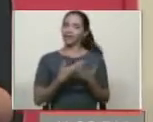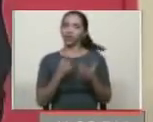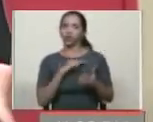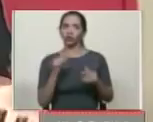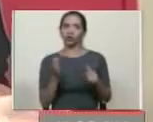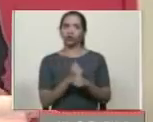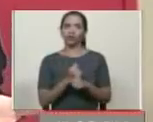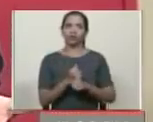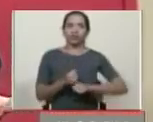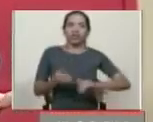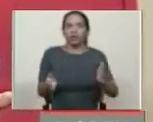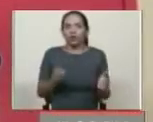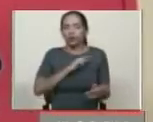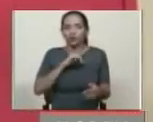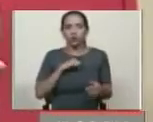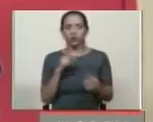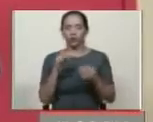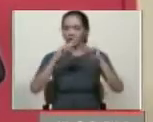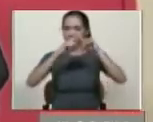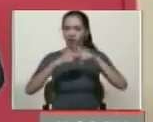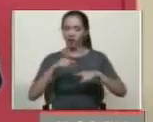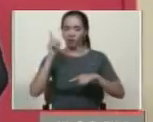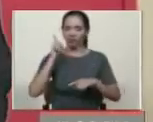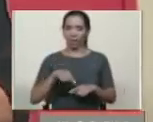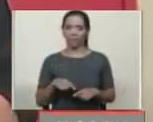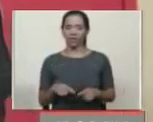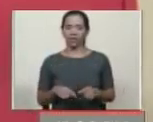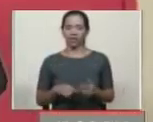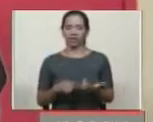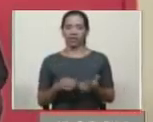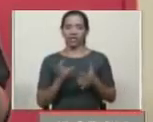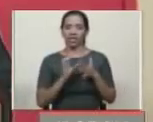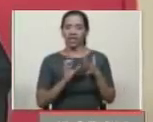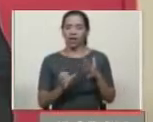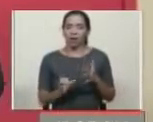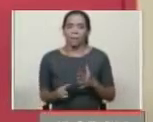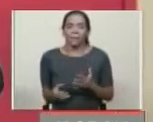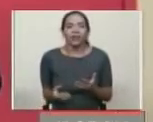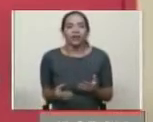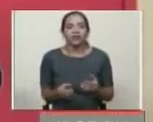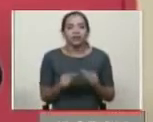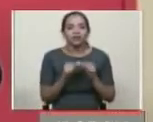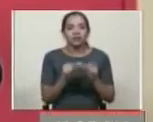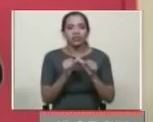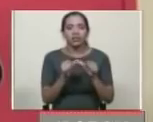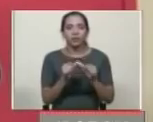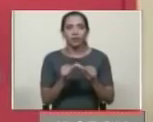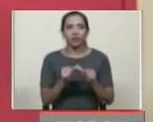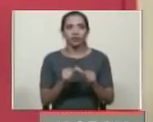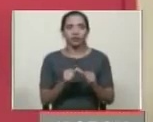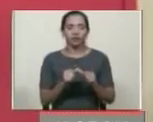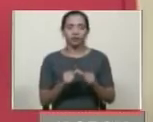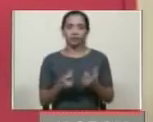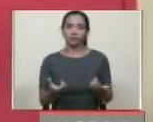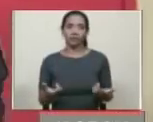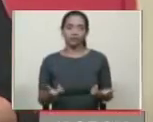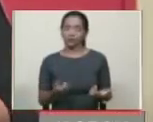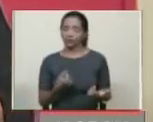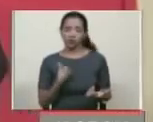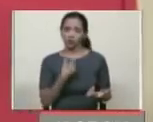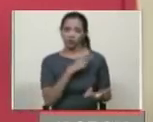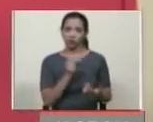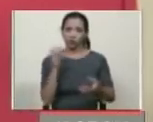de la Big Data nosotros lo calculamos también, con todo el tema de estas herramientas de KPI, de seguimiento de KPI que hay. Y yo no me enfrasco